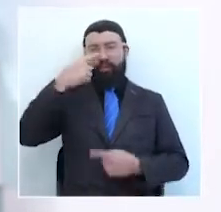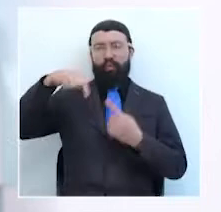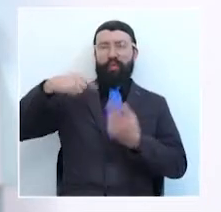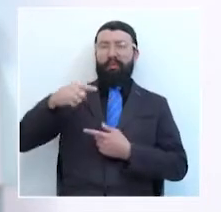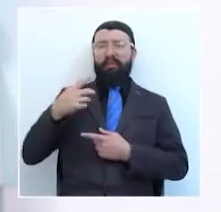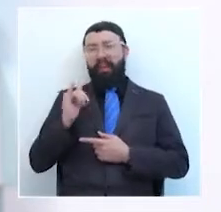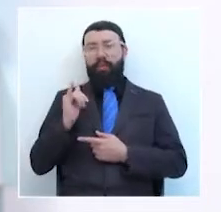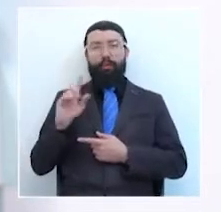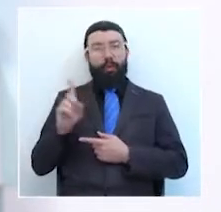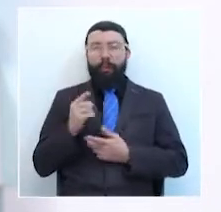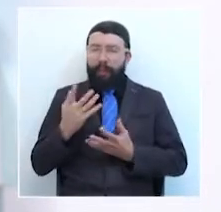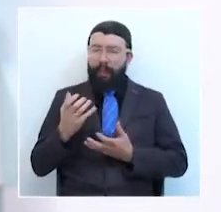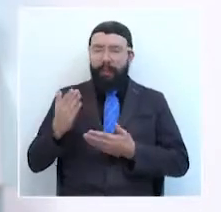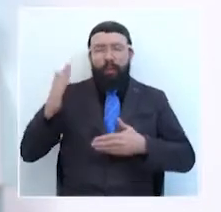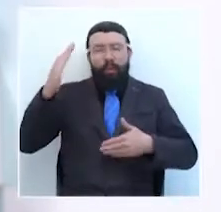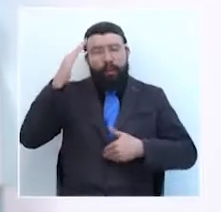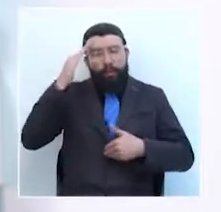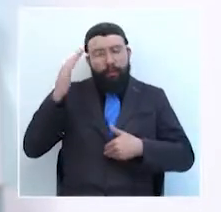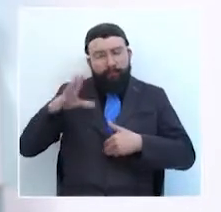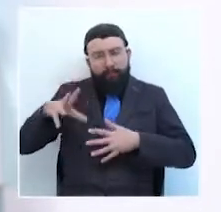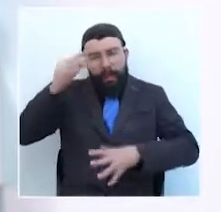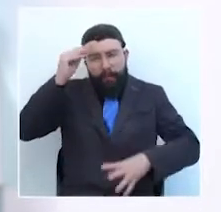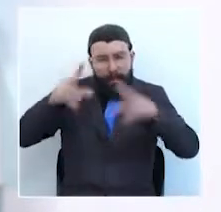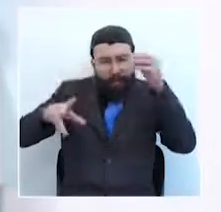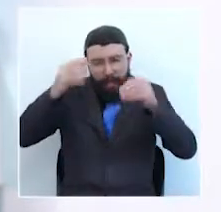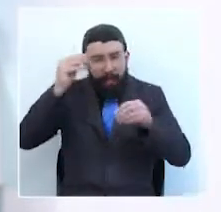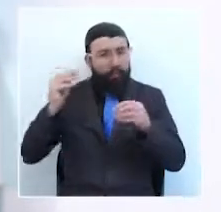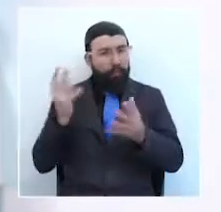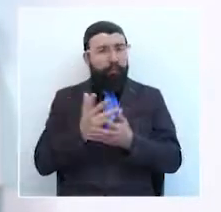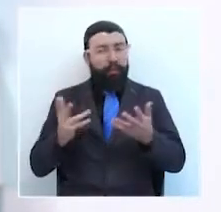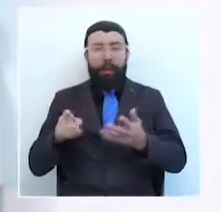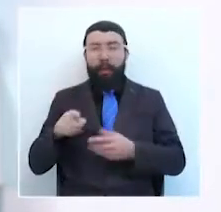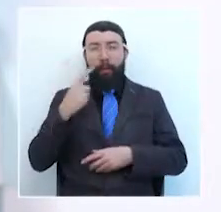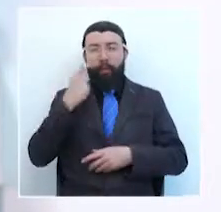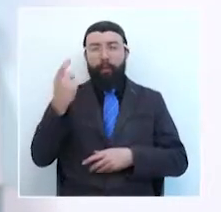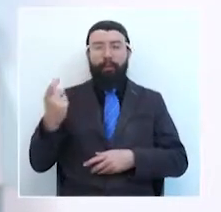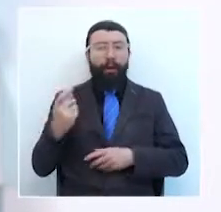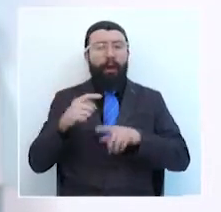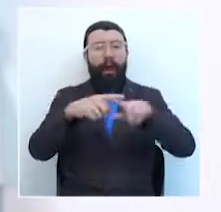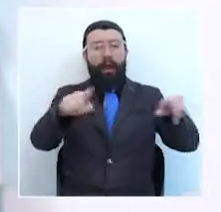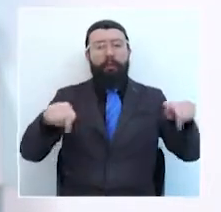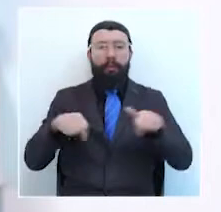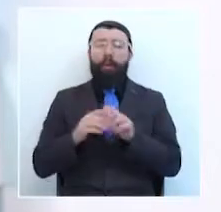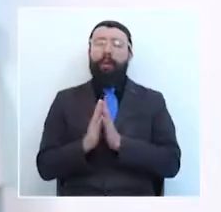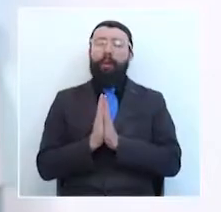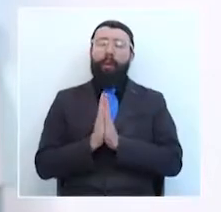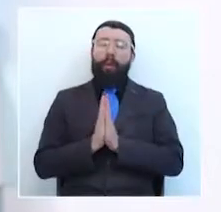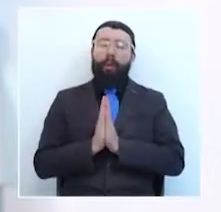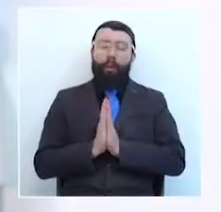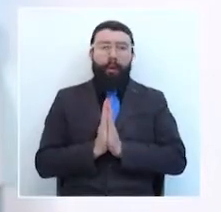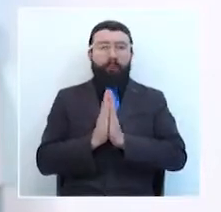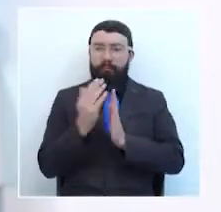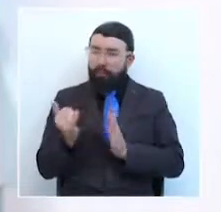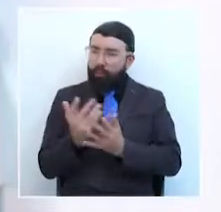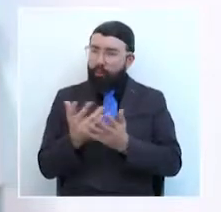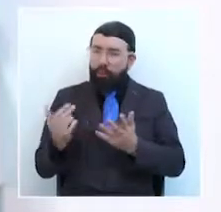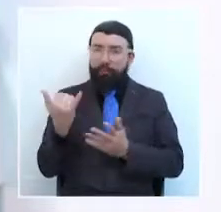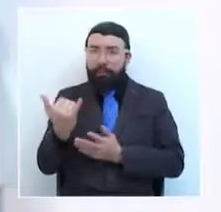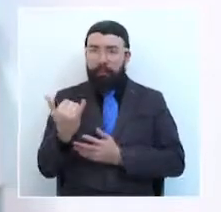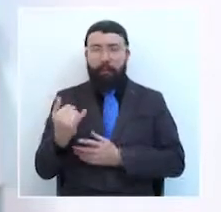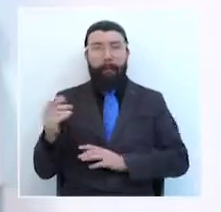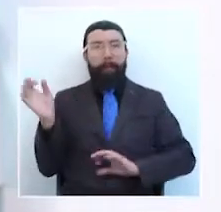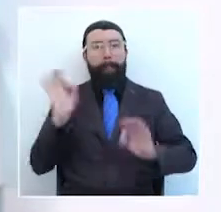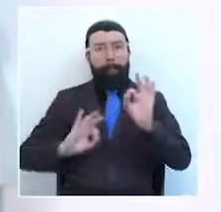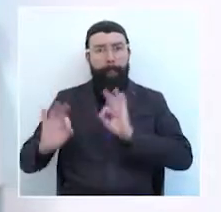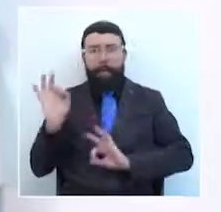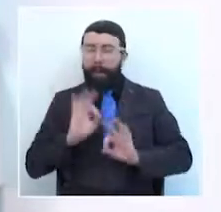de adquirir conciencia de buscar en los monasterios donde los lamas se preparan toda su vida